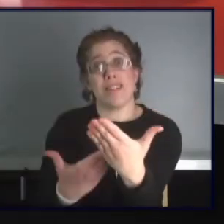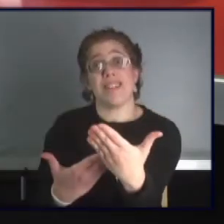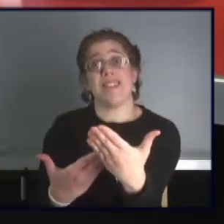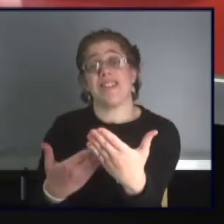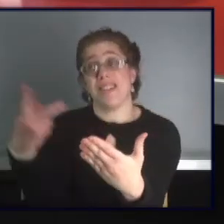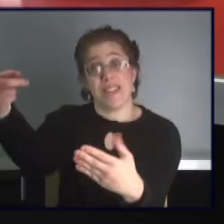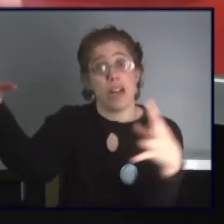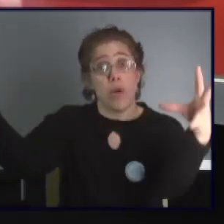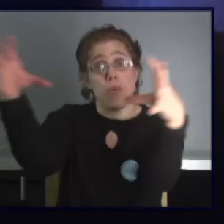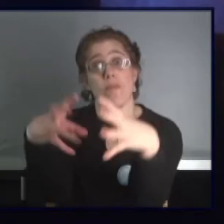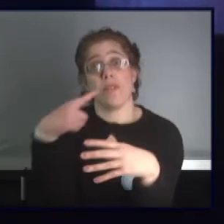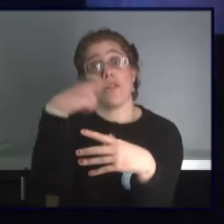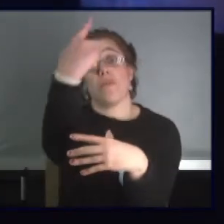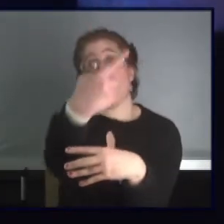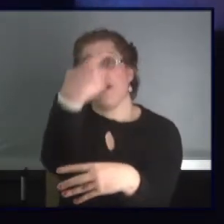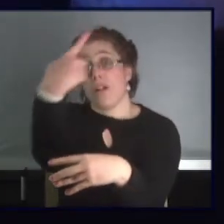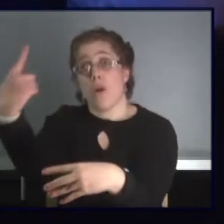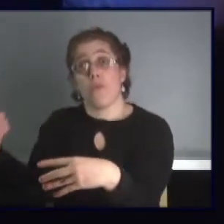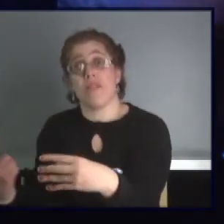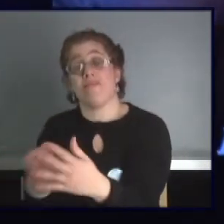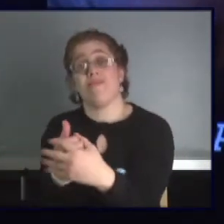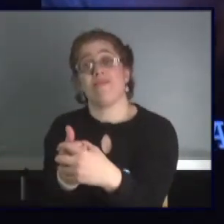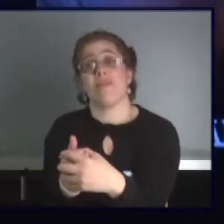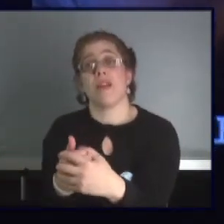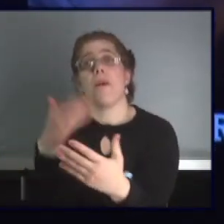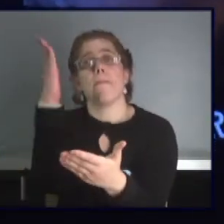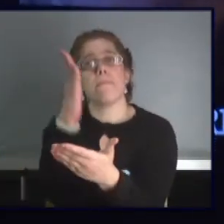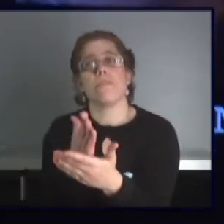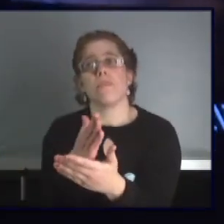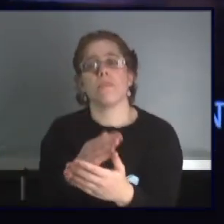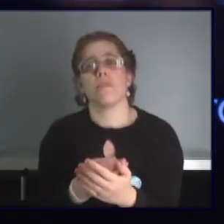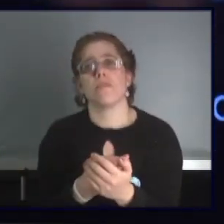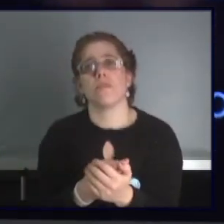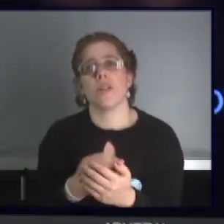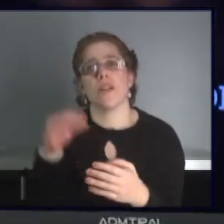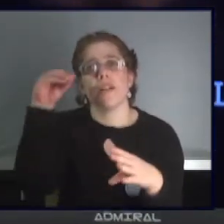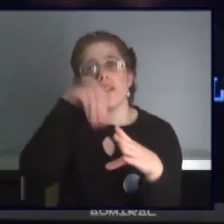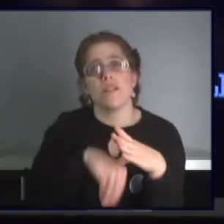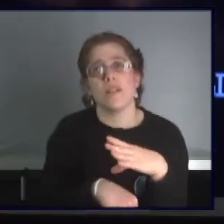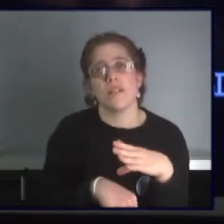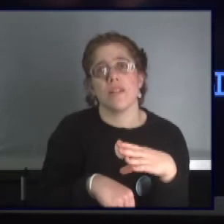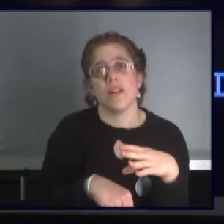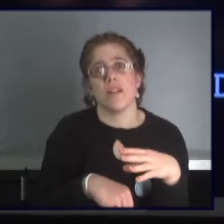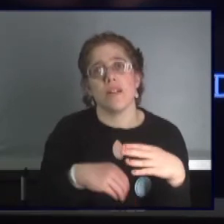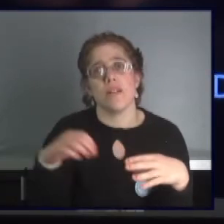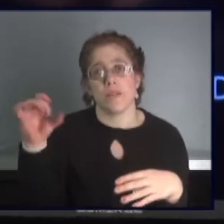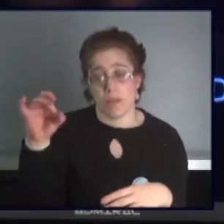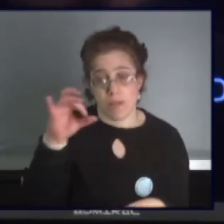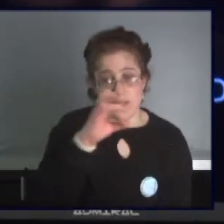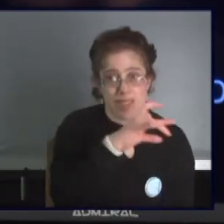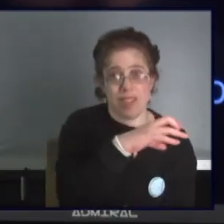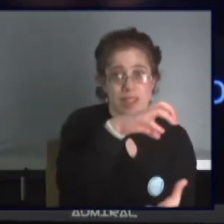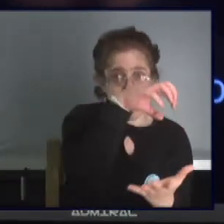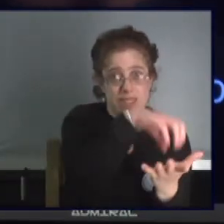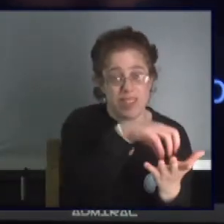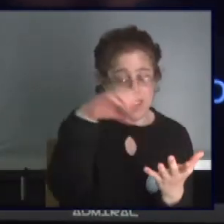este que somos parte de la oposición dentro de la unión ferroviaria acompañando al